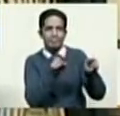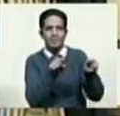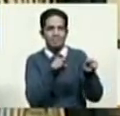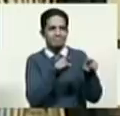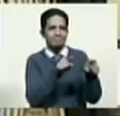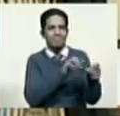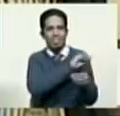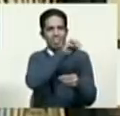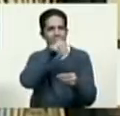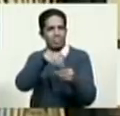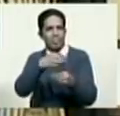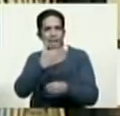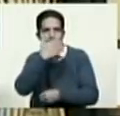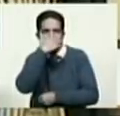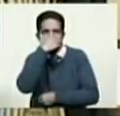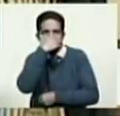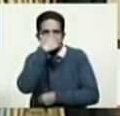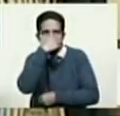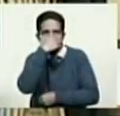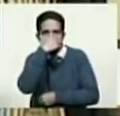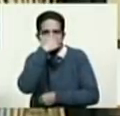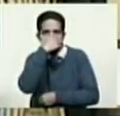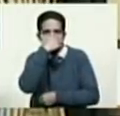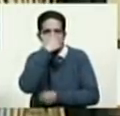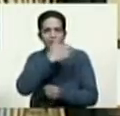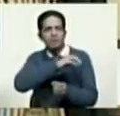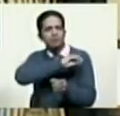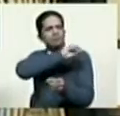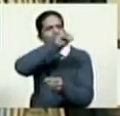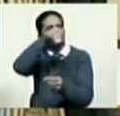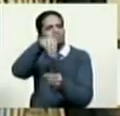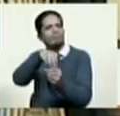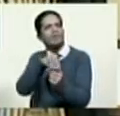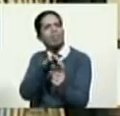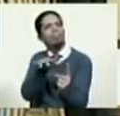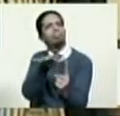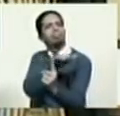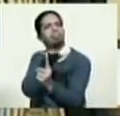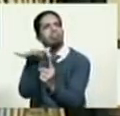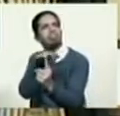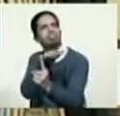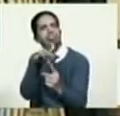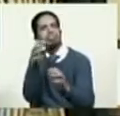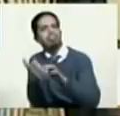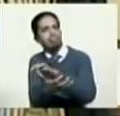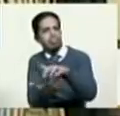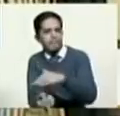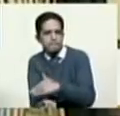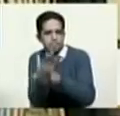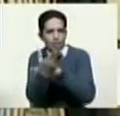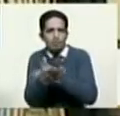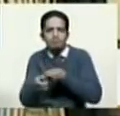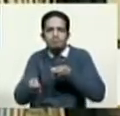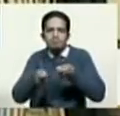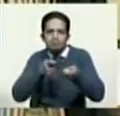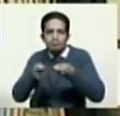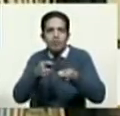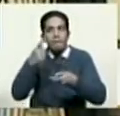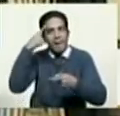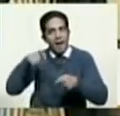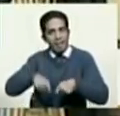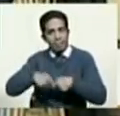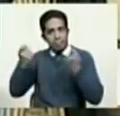Unidos, introducir una fuente de perturbación, de caos interno, para desmembrar el